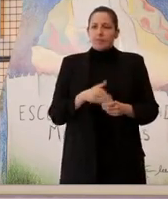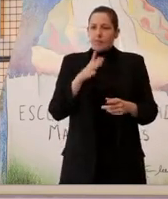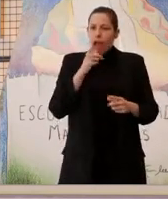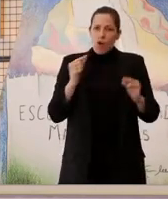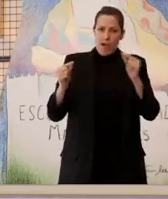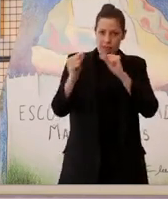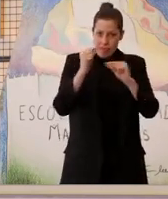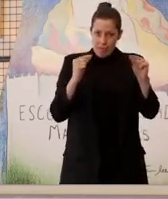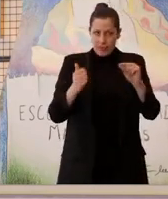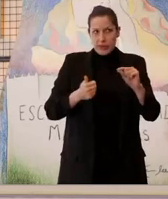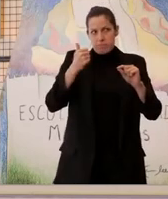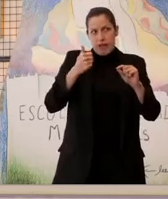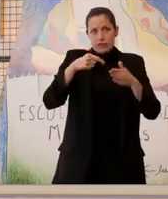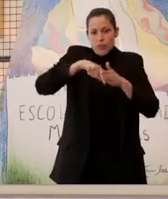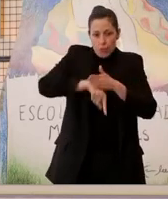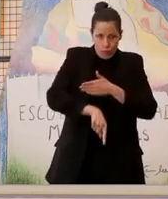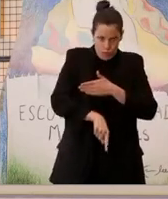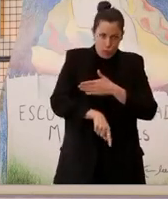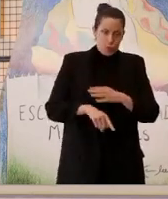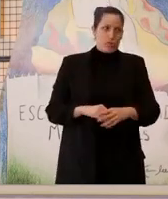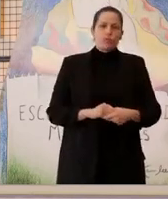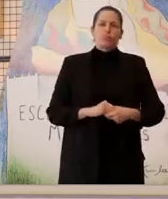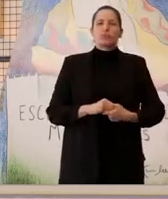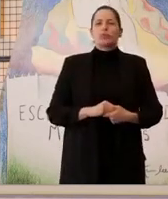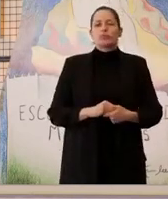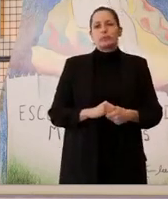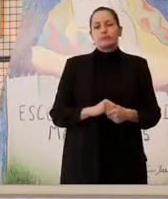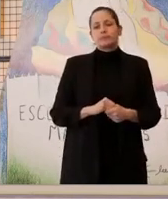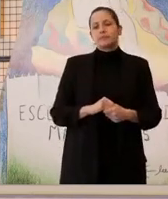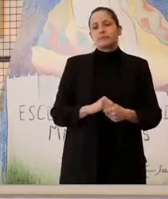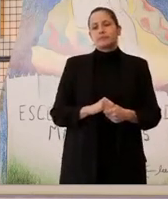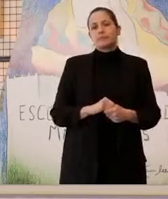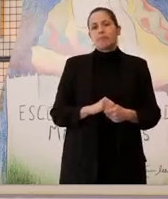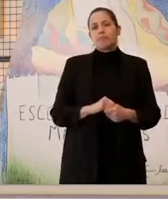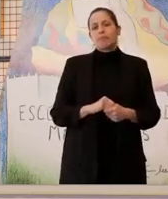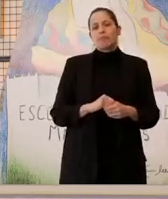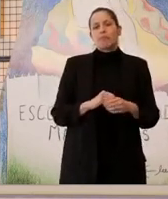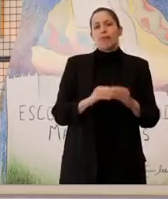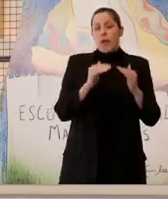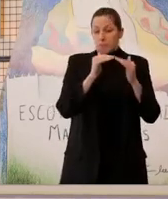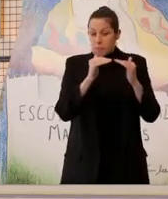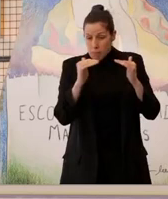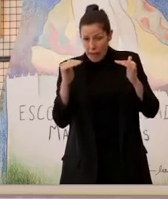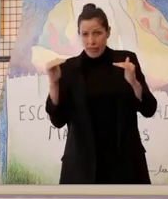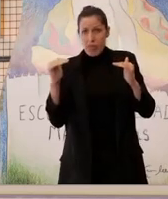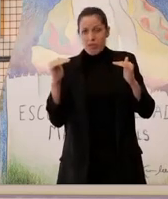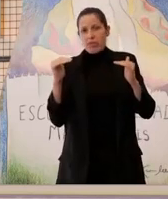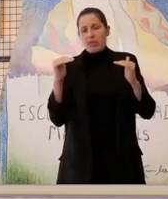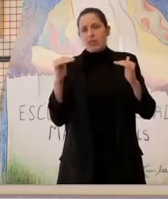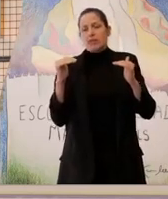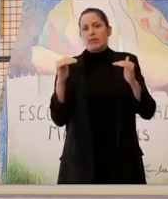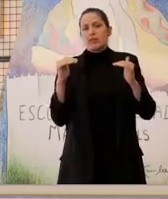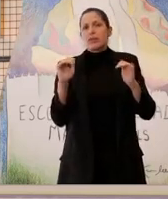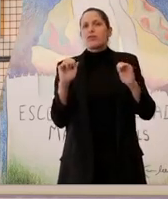debate se sea desde la paridad se ha